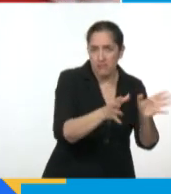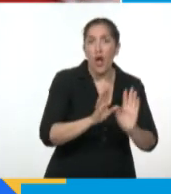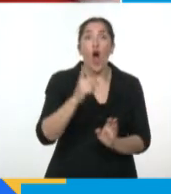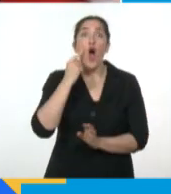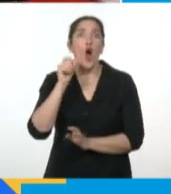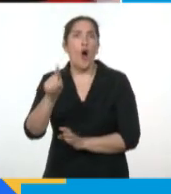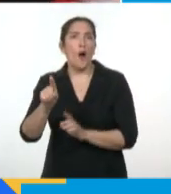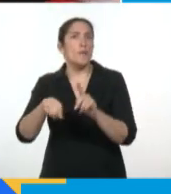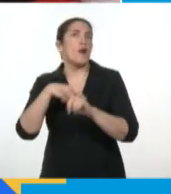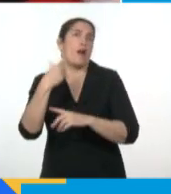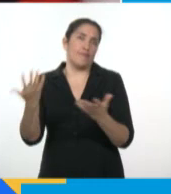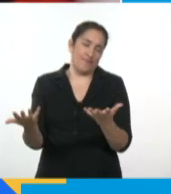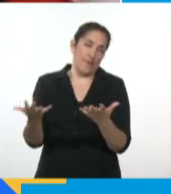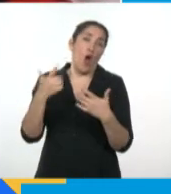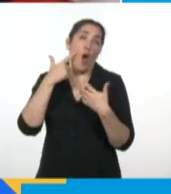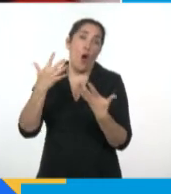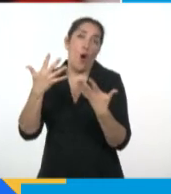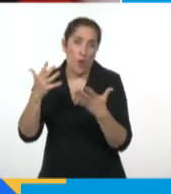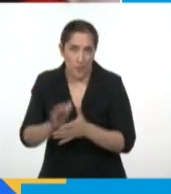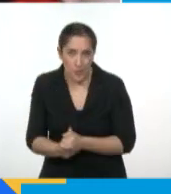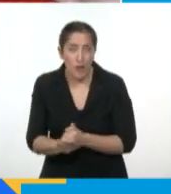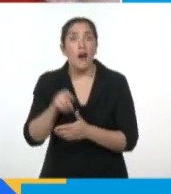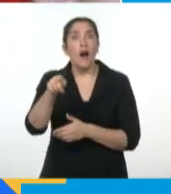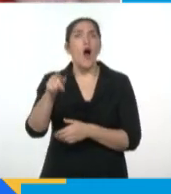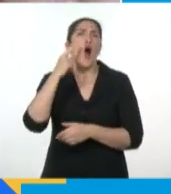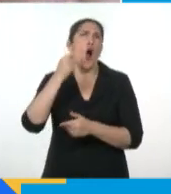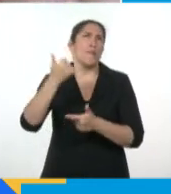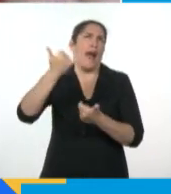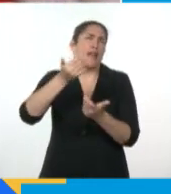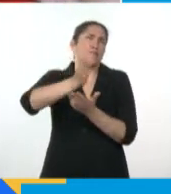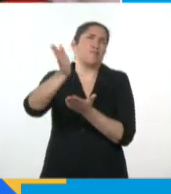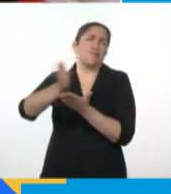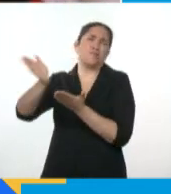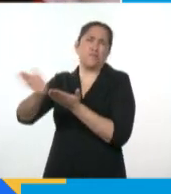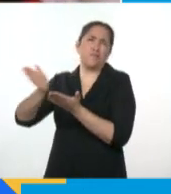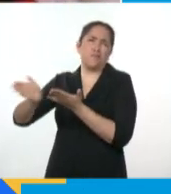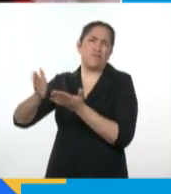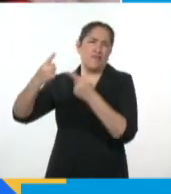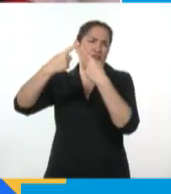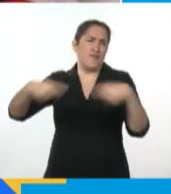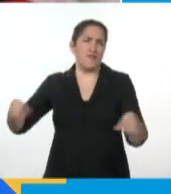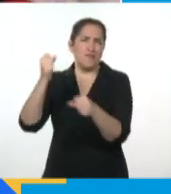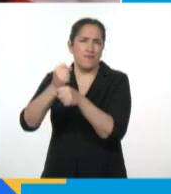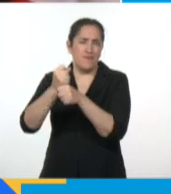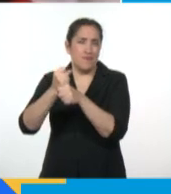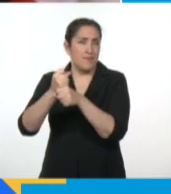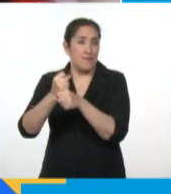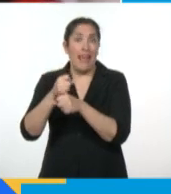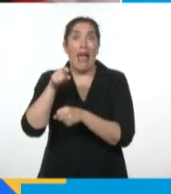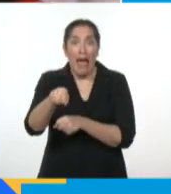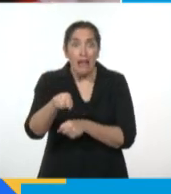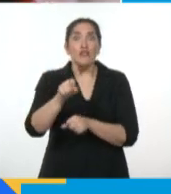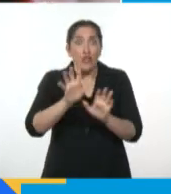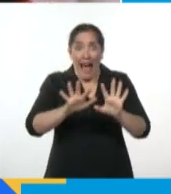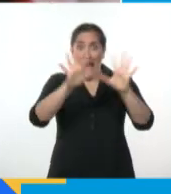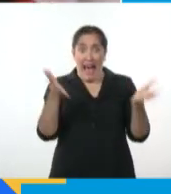tienen obviamente otra inmensa posibilidad de desempeño. Todo esto es completamente violento